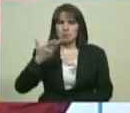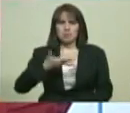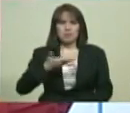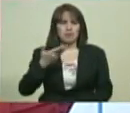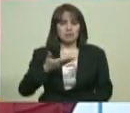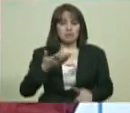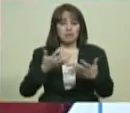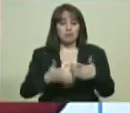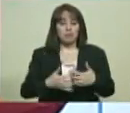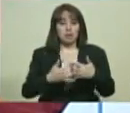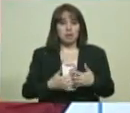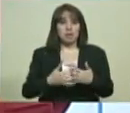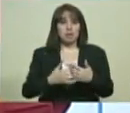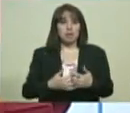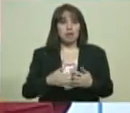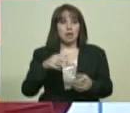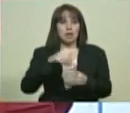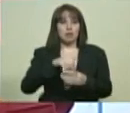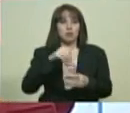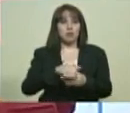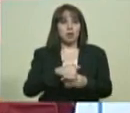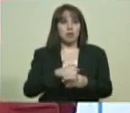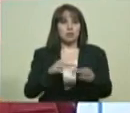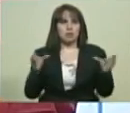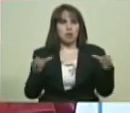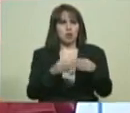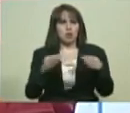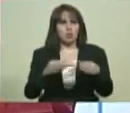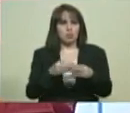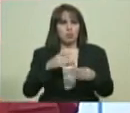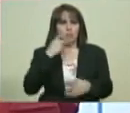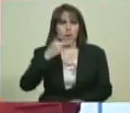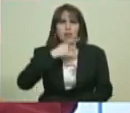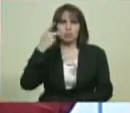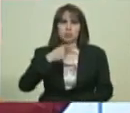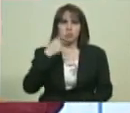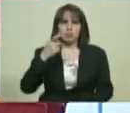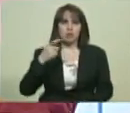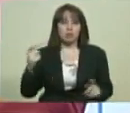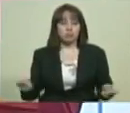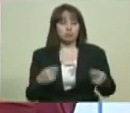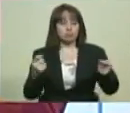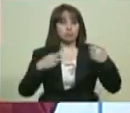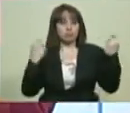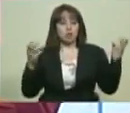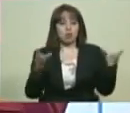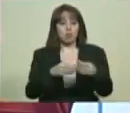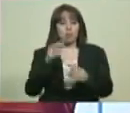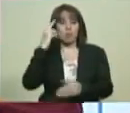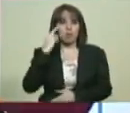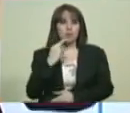electoral del Gran Polo Patriótico y del Comando de Campaña Simón Bolívar.